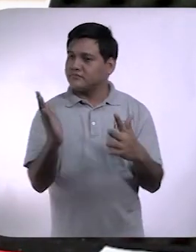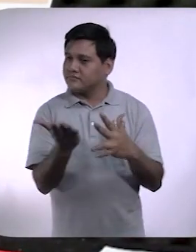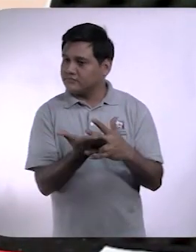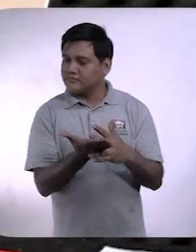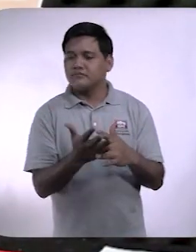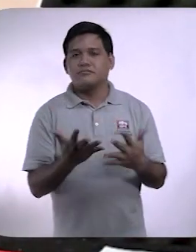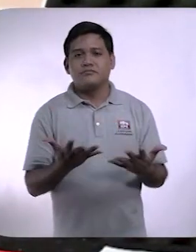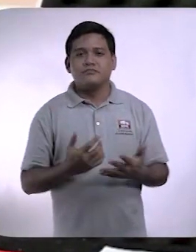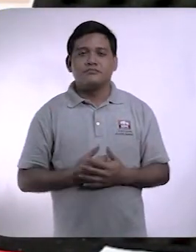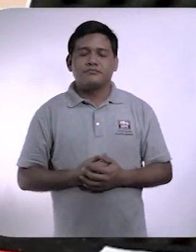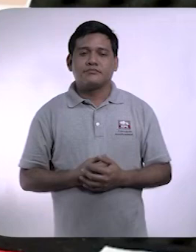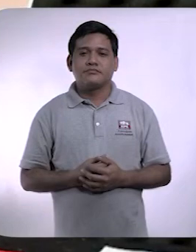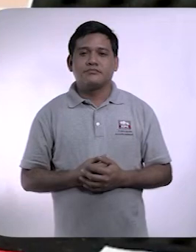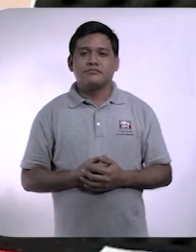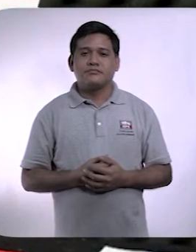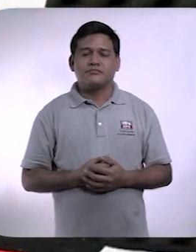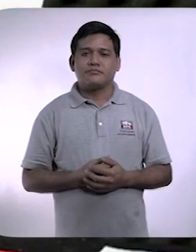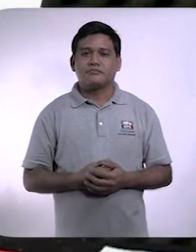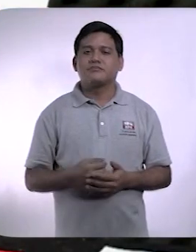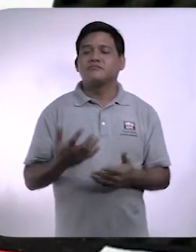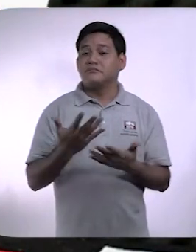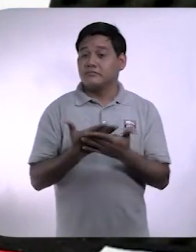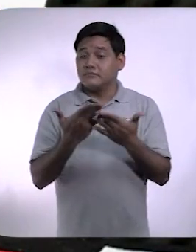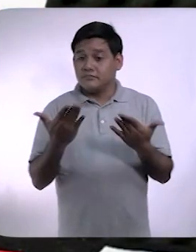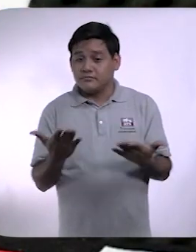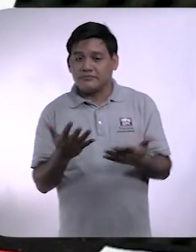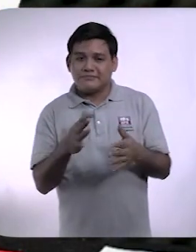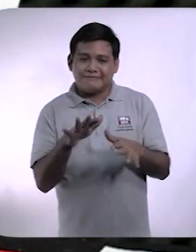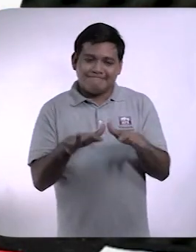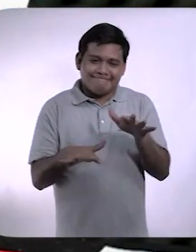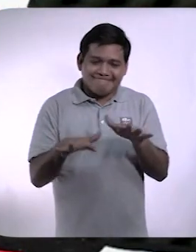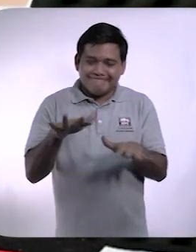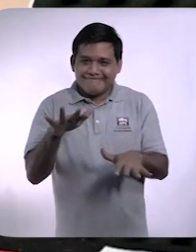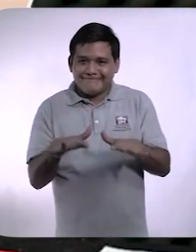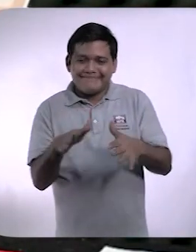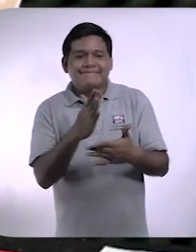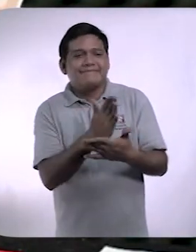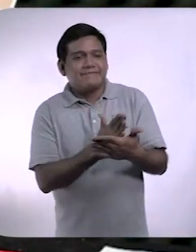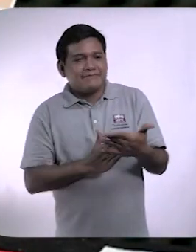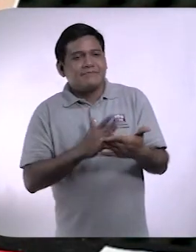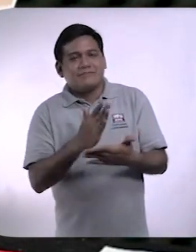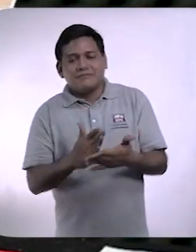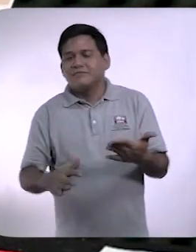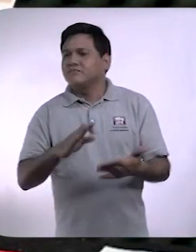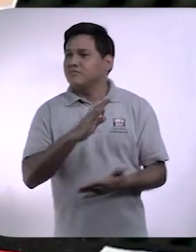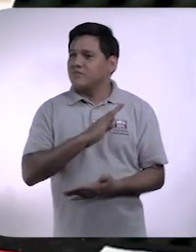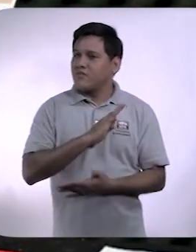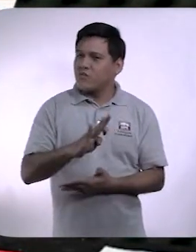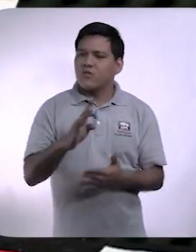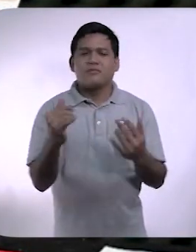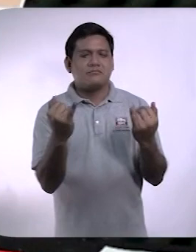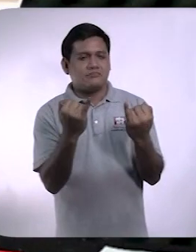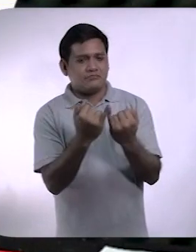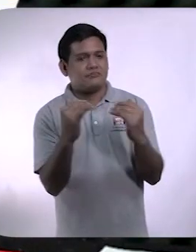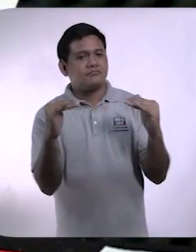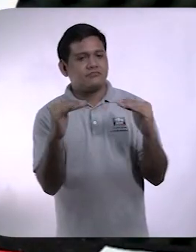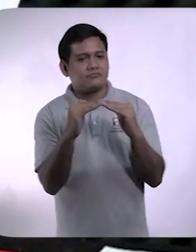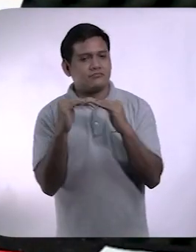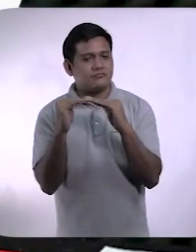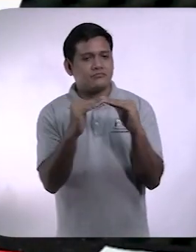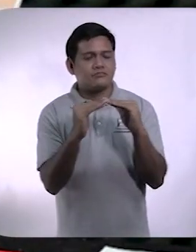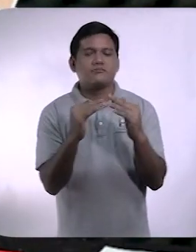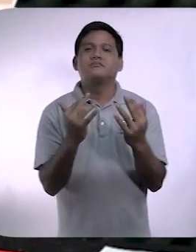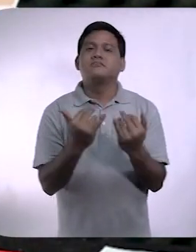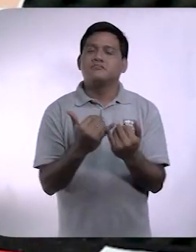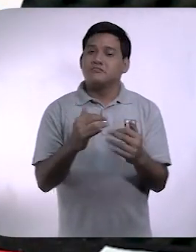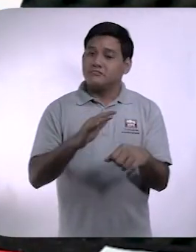partido. Esto cuando hay uniformidad, que se puede dividir de manera igualitaria. Pero si sobra, en